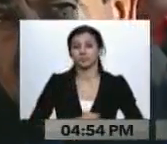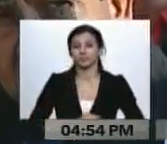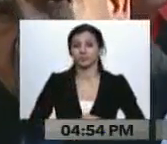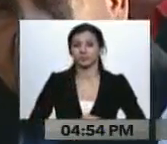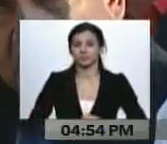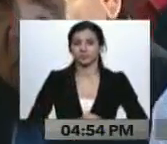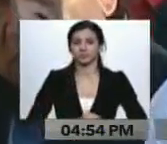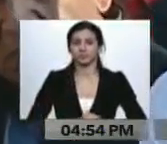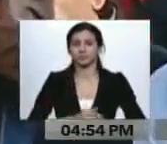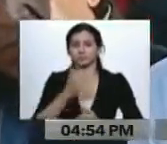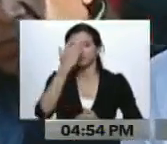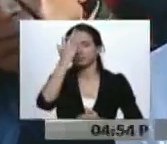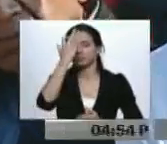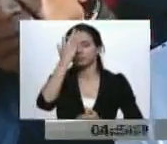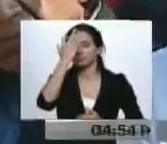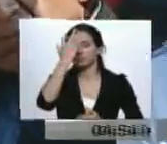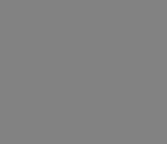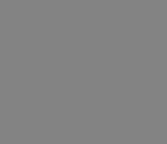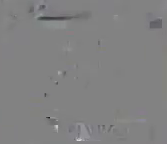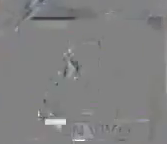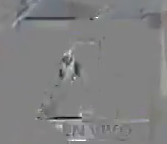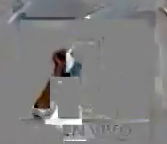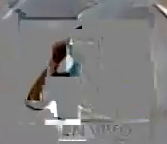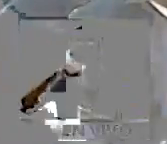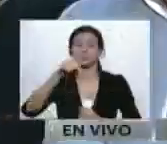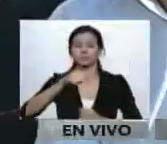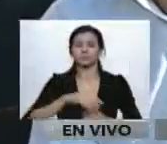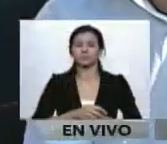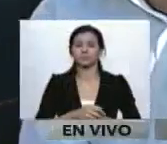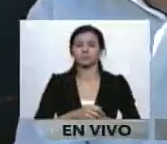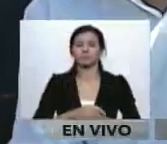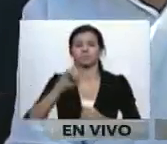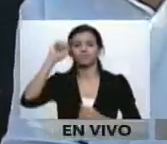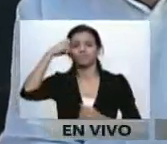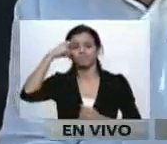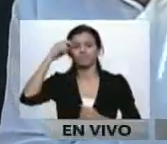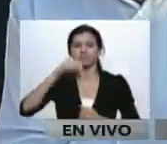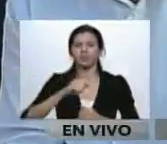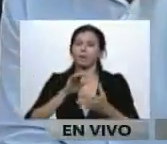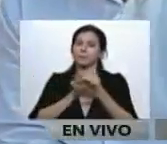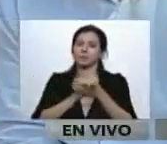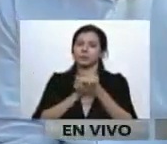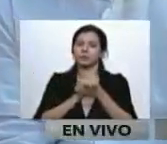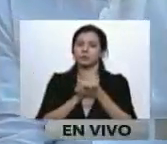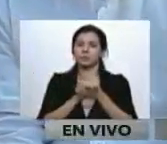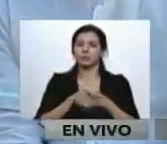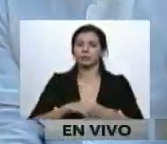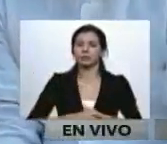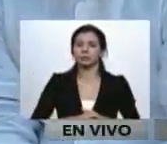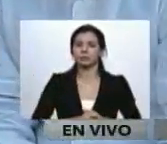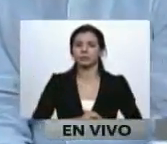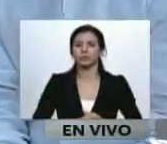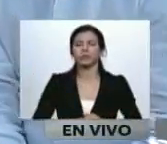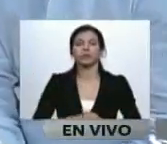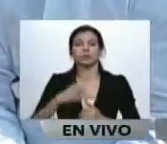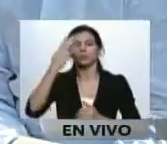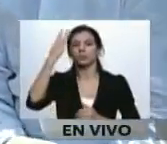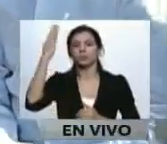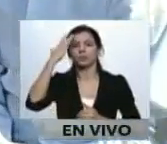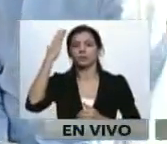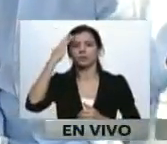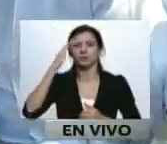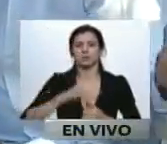reúne a este encuentro las huellas de un amigo, los sueños por lo que hizo de su vida